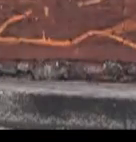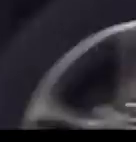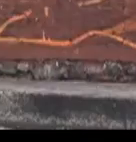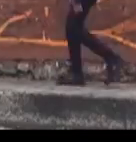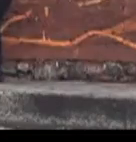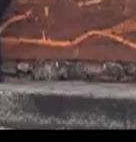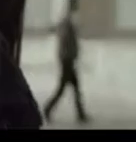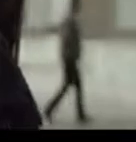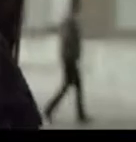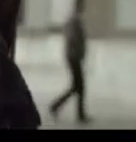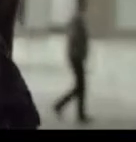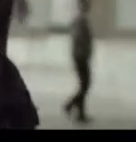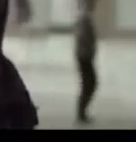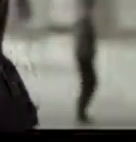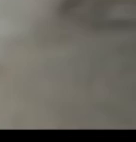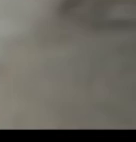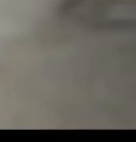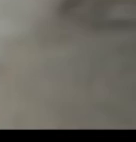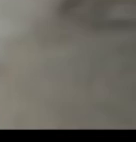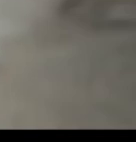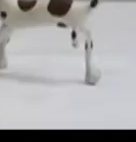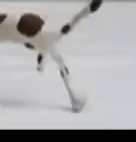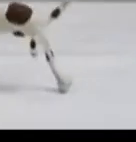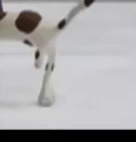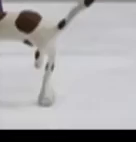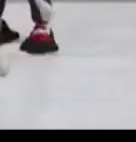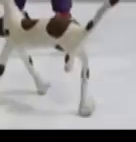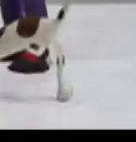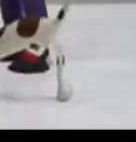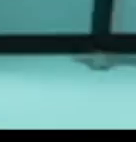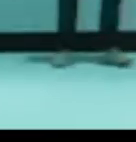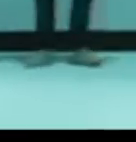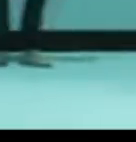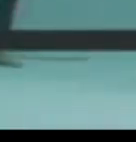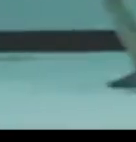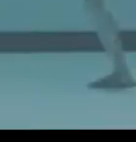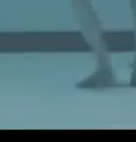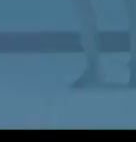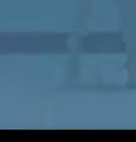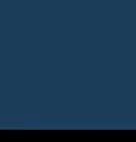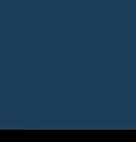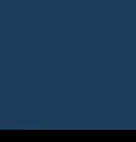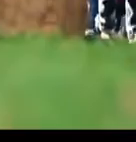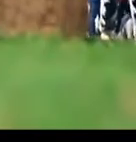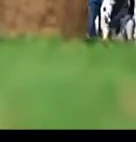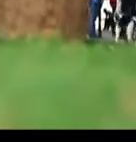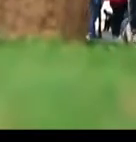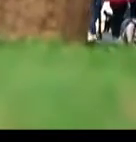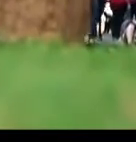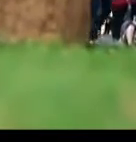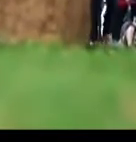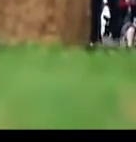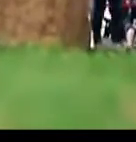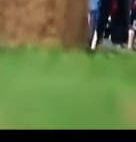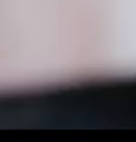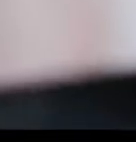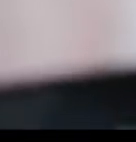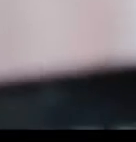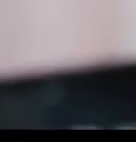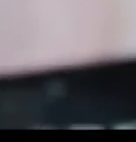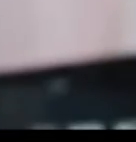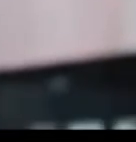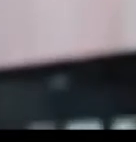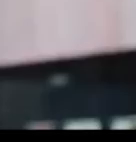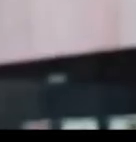viernes y Fernanda Flores nos presenta las recomendaciones culturales para este fin de semana. Conoce cómo funciona el resguardo